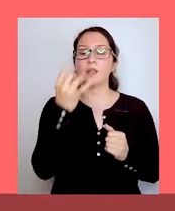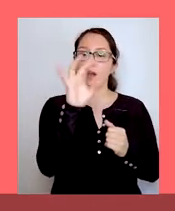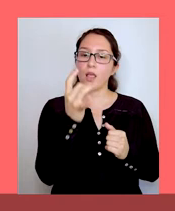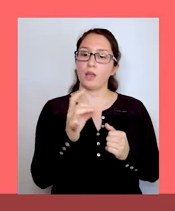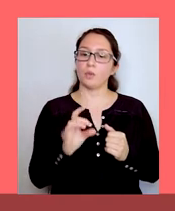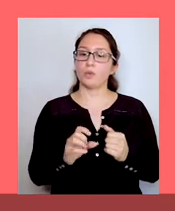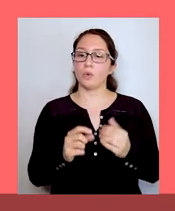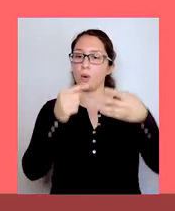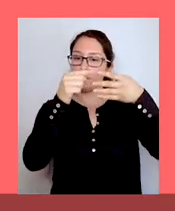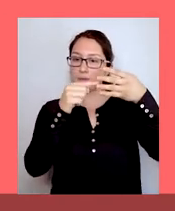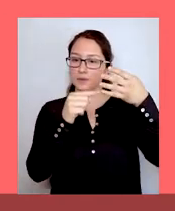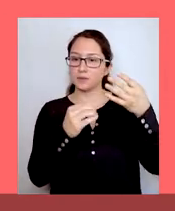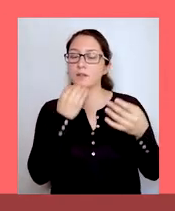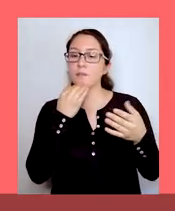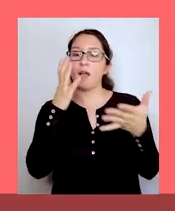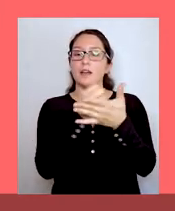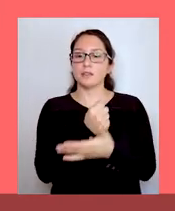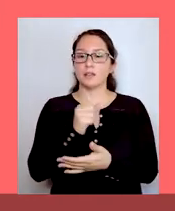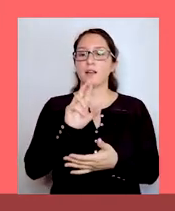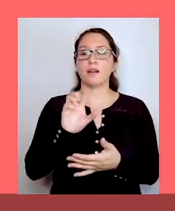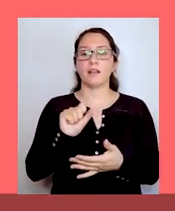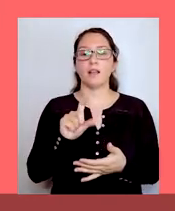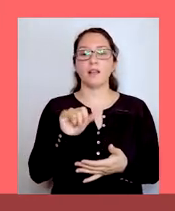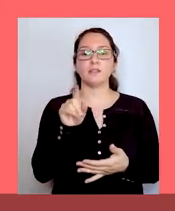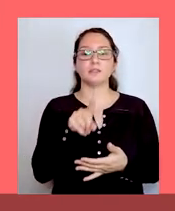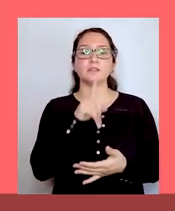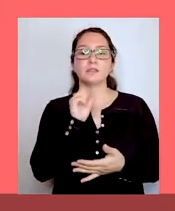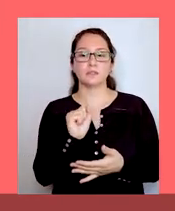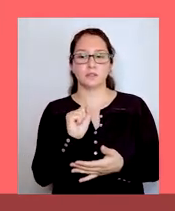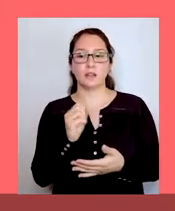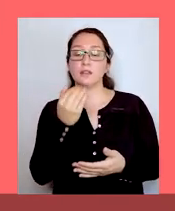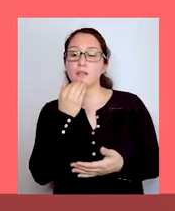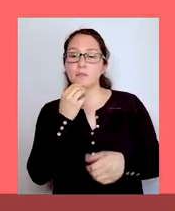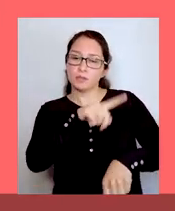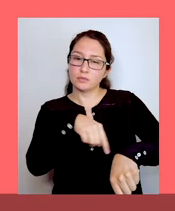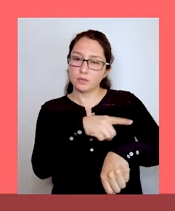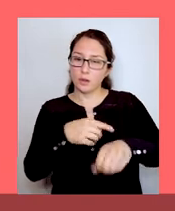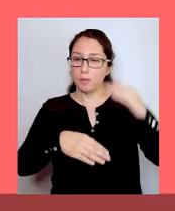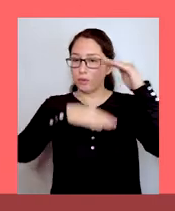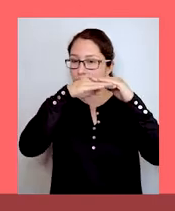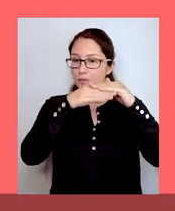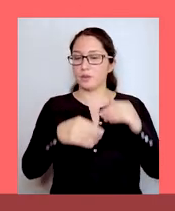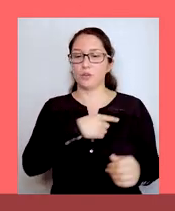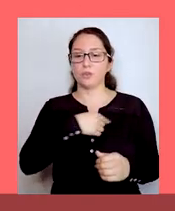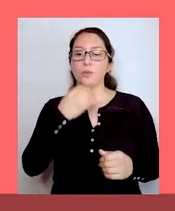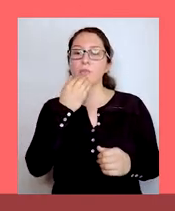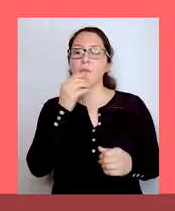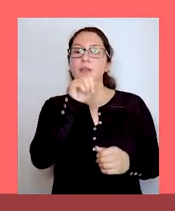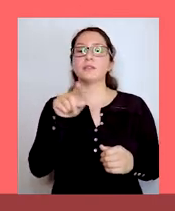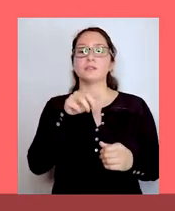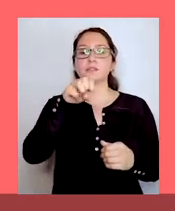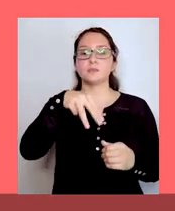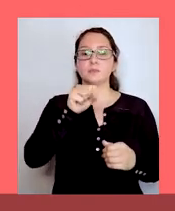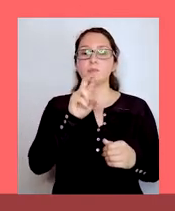ser específicos, medibles, alcanzables, realistas y de tiempo limitado. También se llaman objetivos